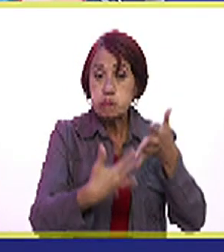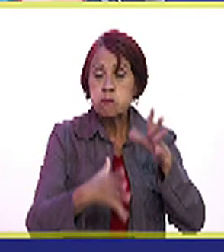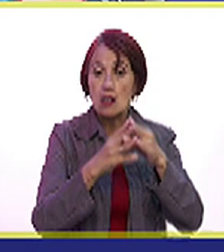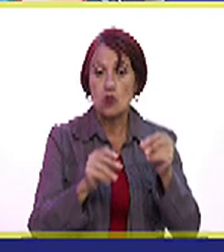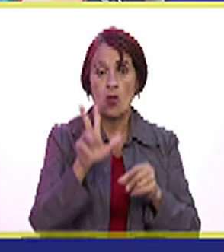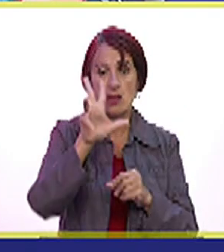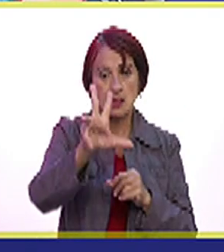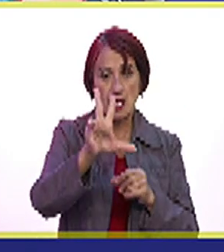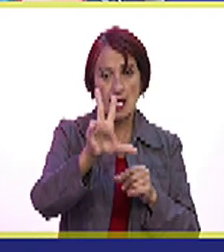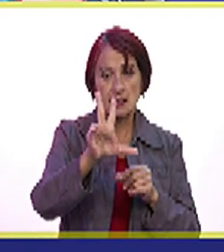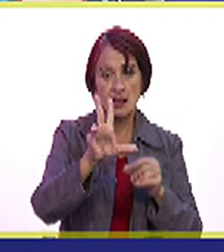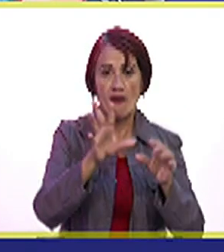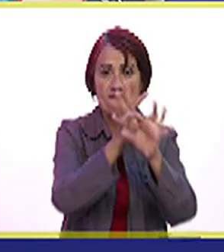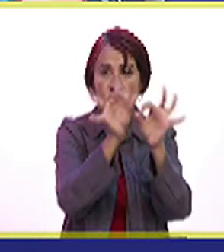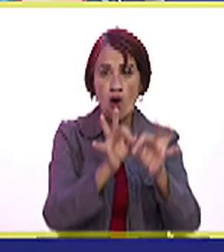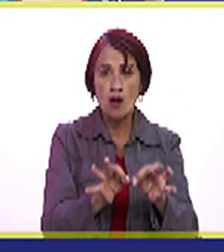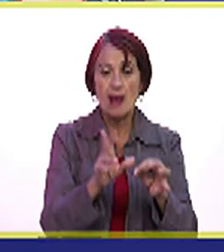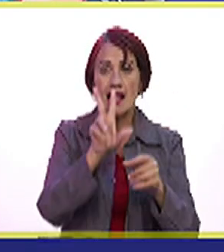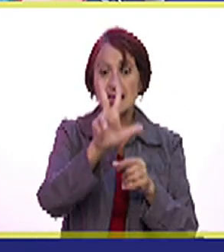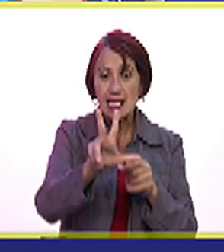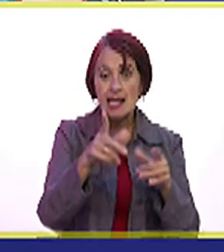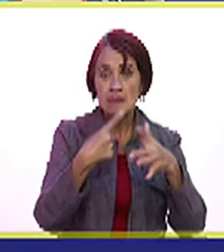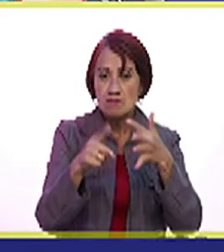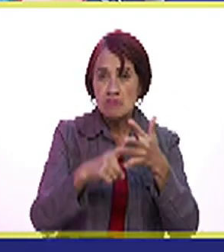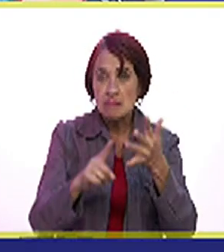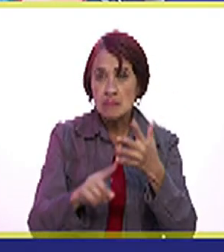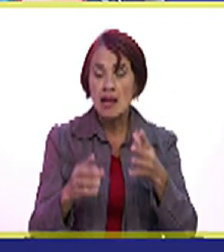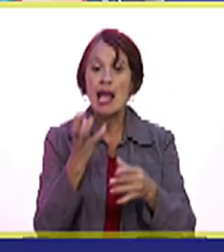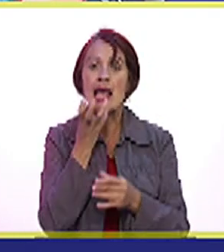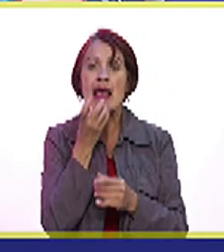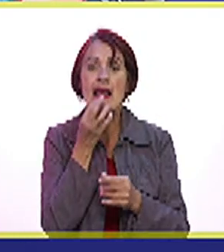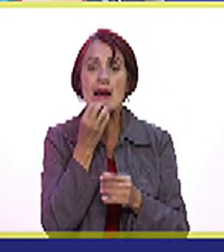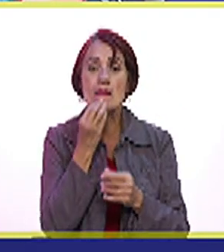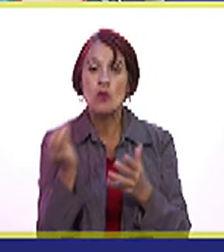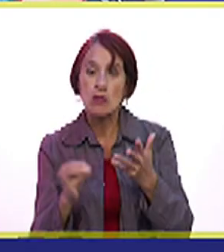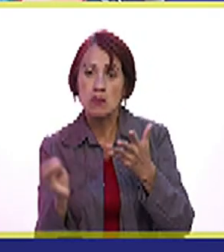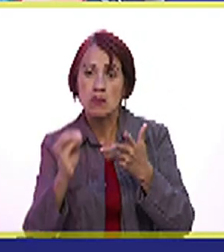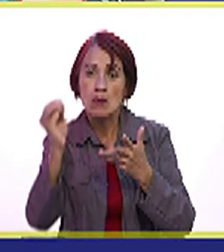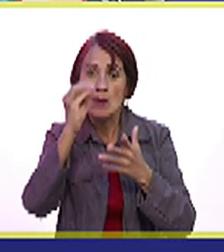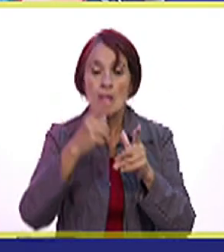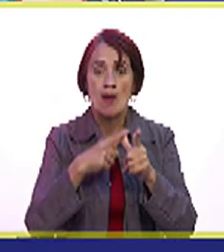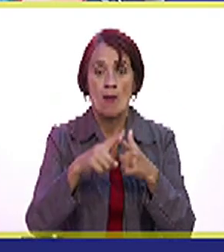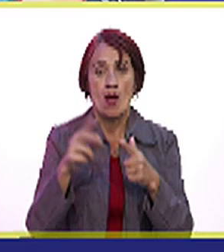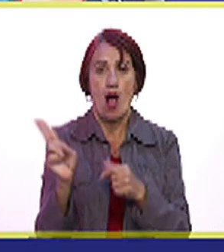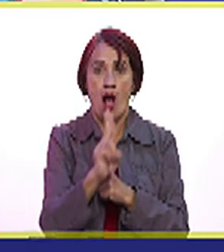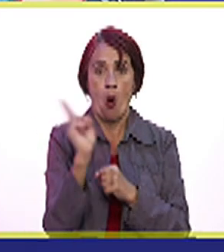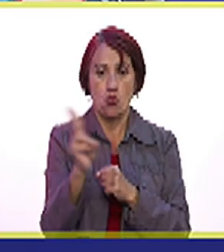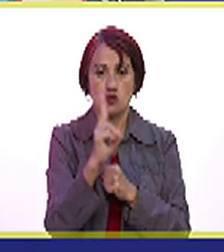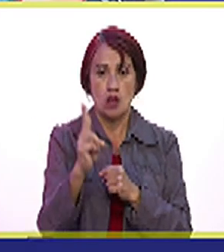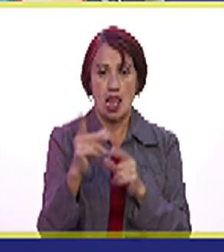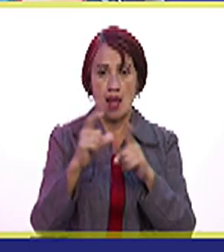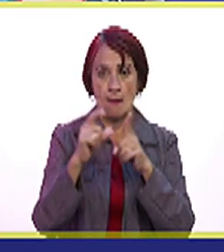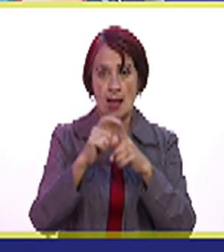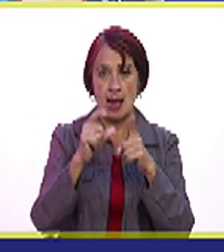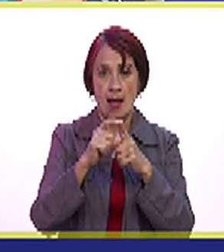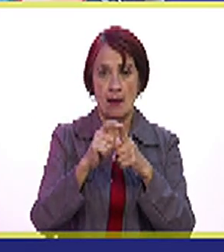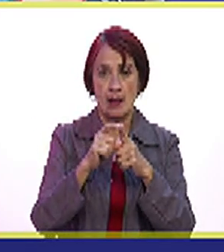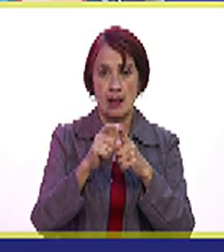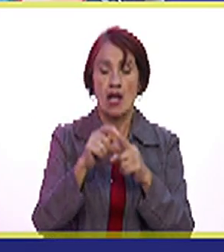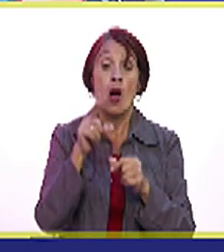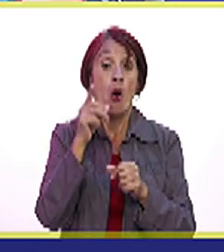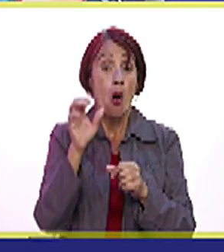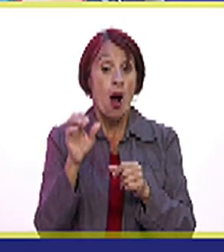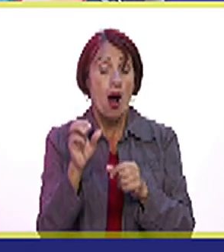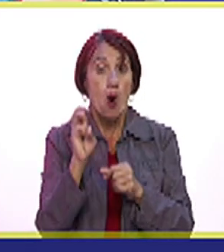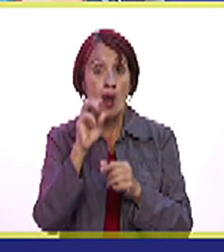lugares, ¿verdad? O establecimientos. Ya les di un ejemplo de los establecimientos y eso. Y vamos a utilizar las preguntas de where. Where is, where you